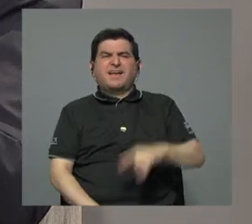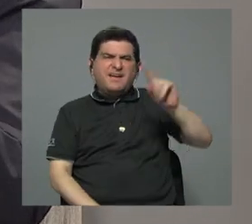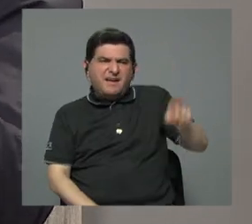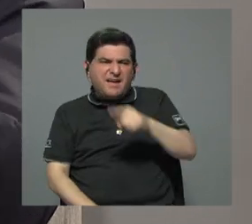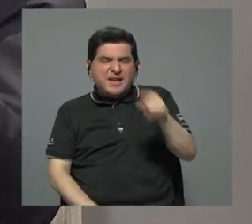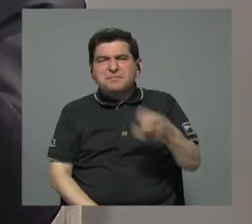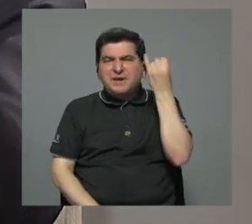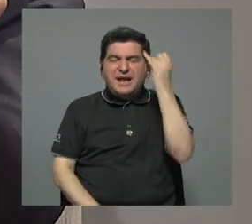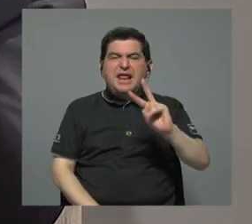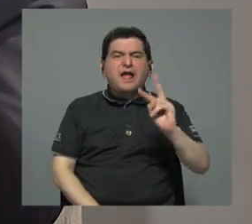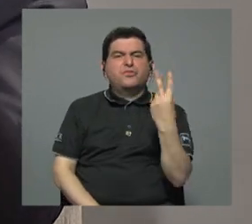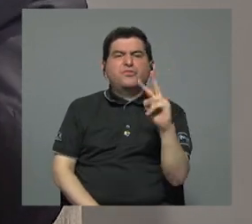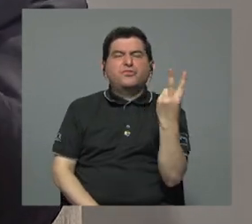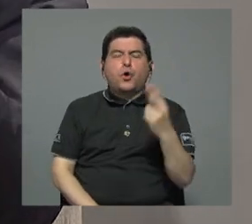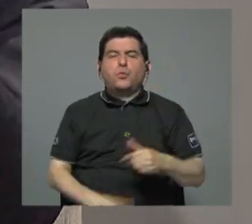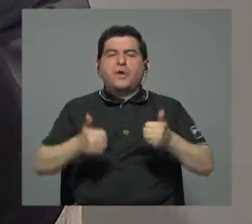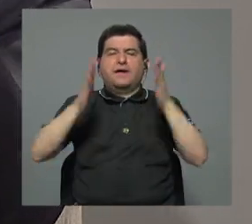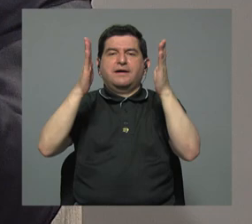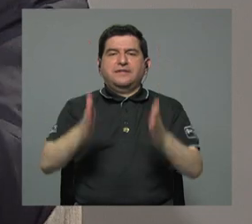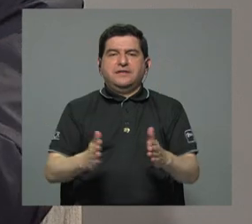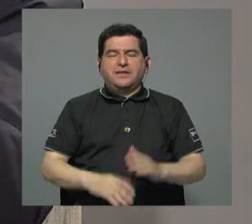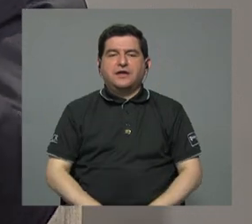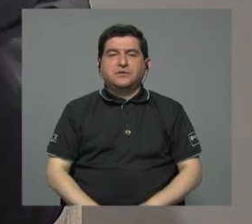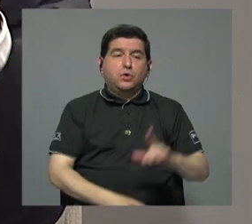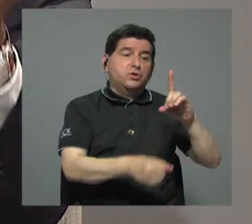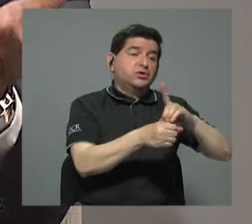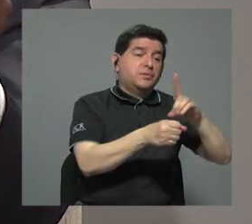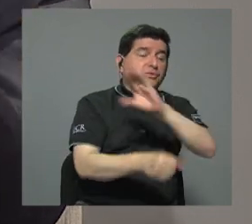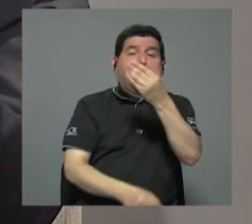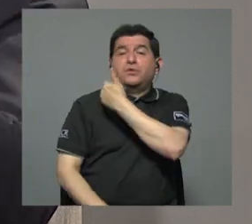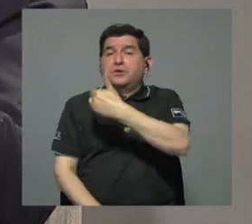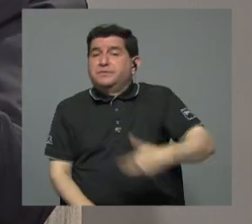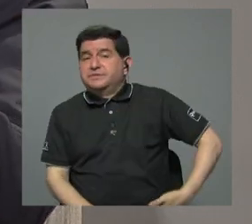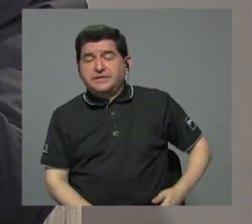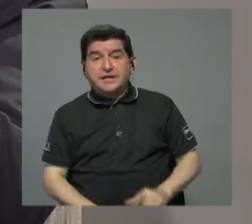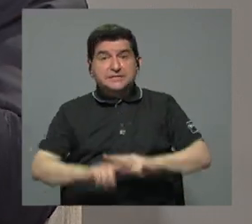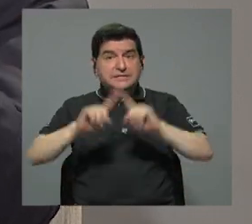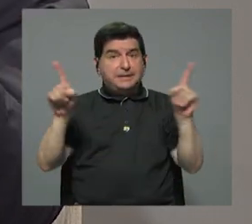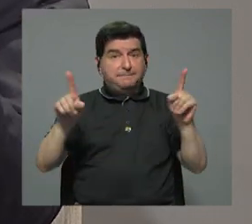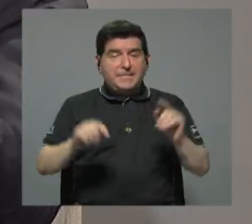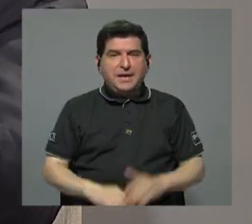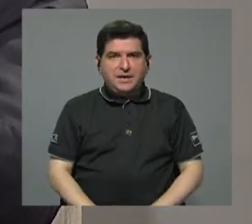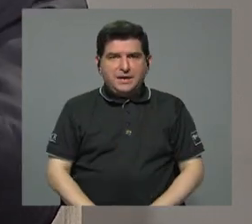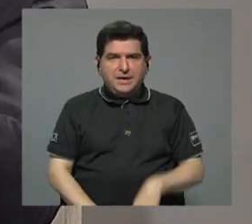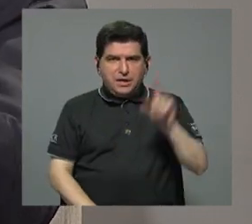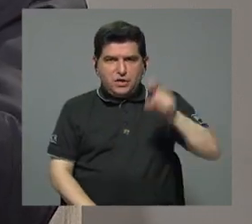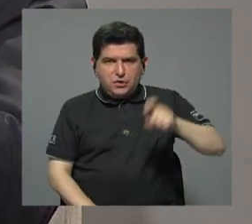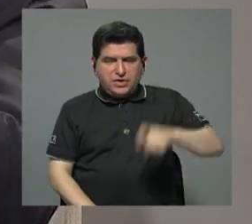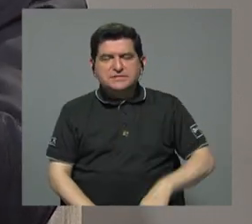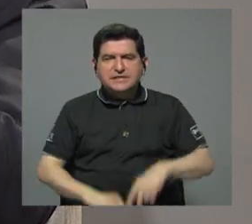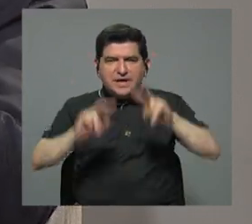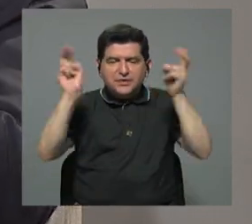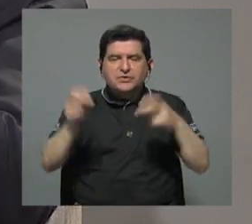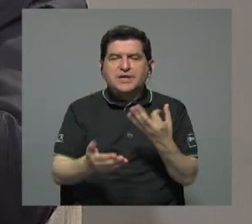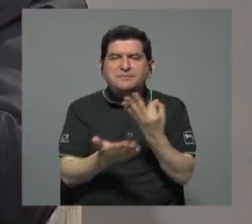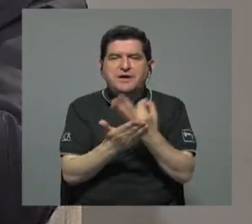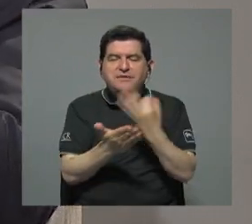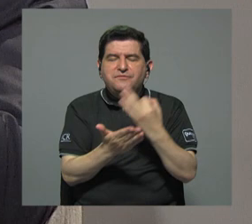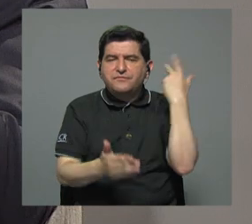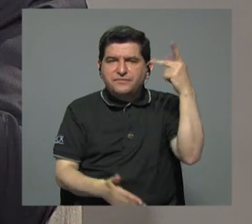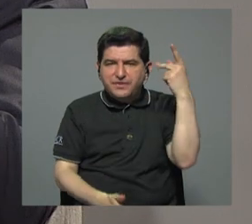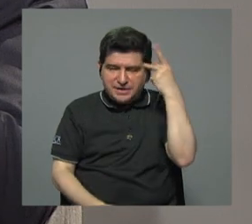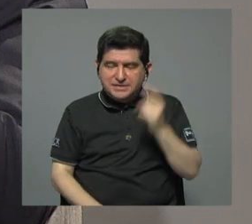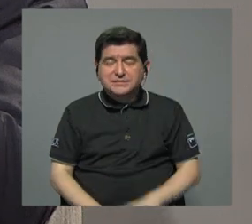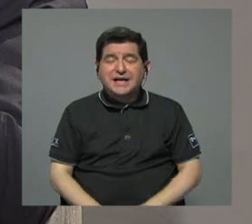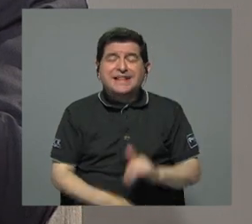idea de las dobles postulaciones a diputados ya presidencia pero hay que pero hay que entrarle el tema del financiamiento político que es el talón de aquiles